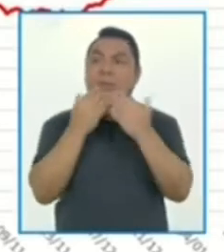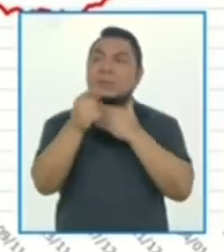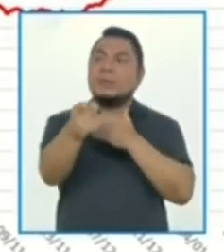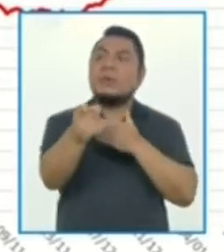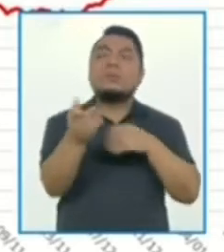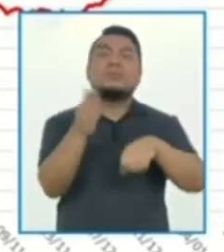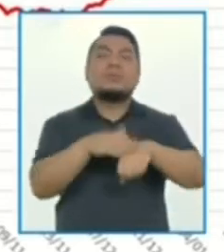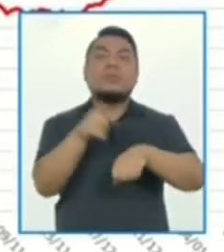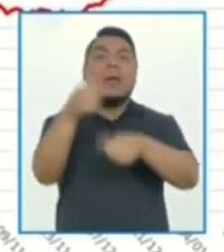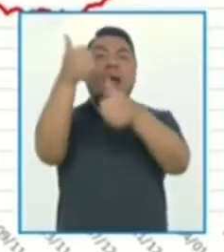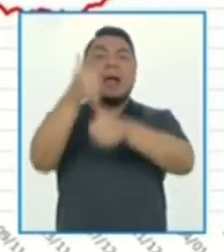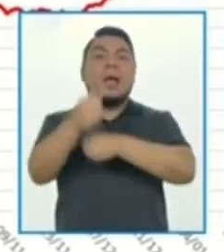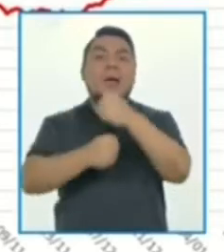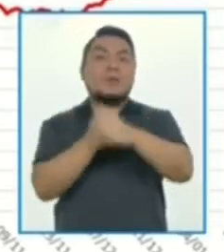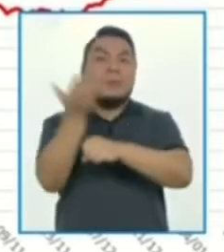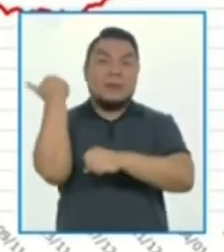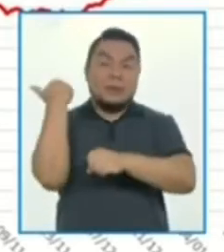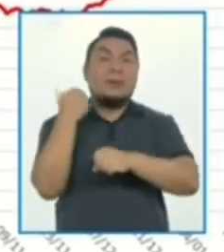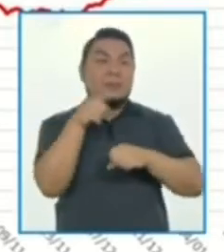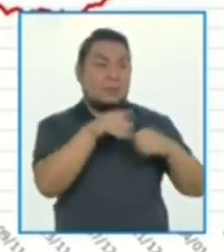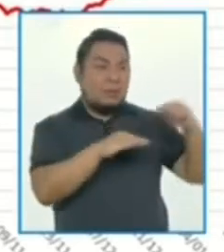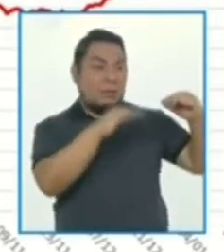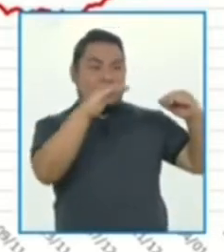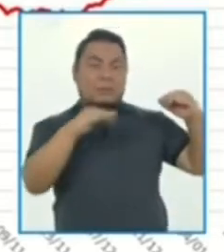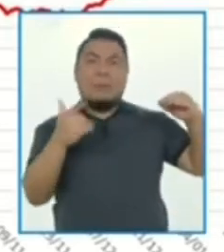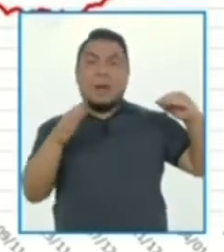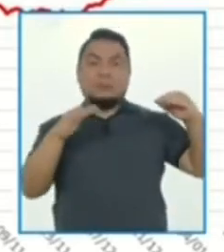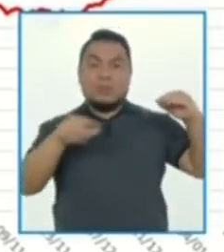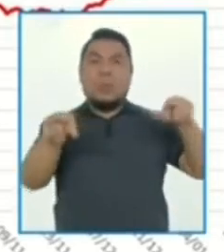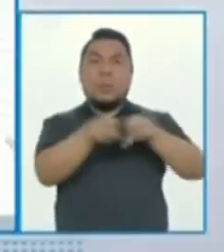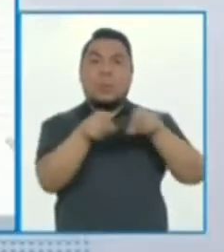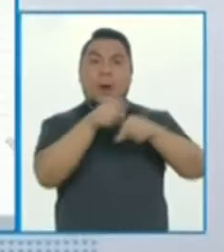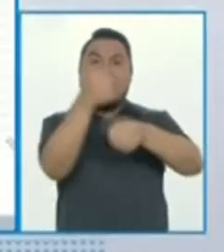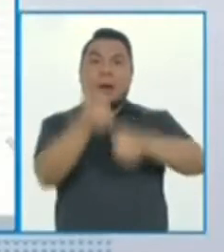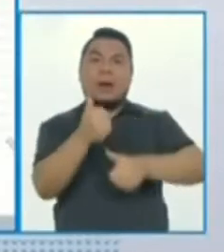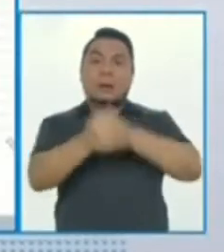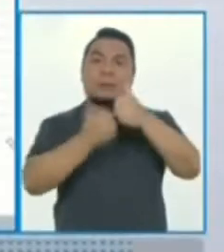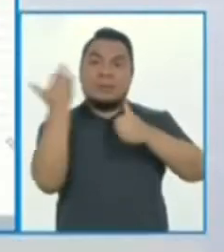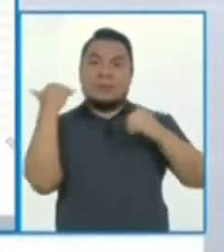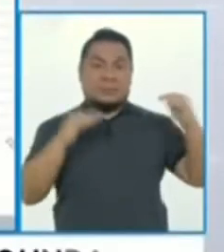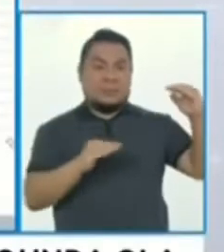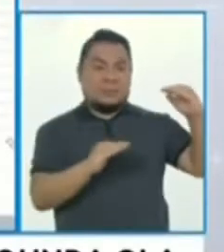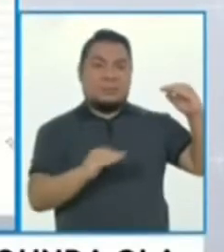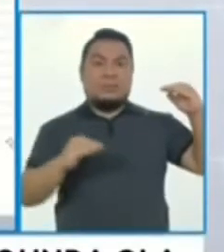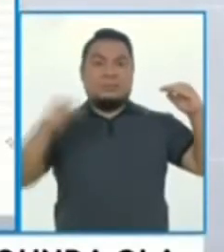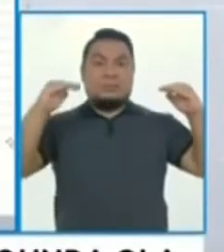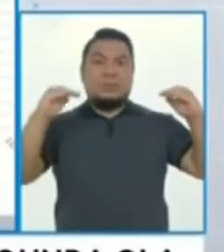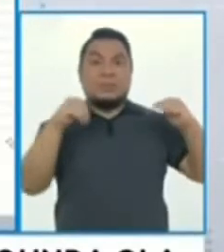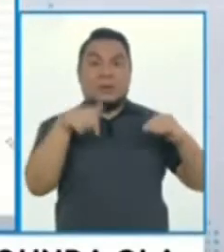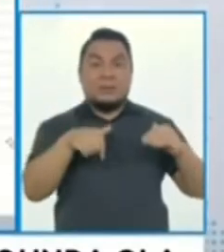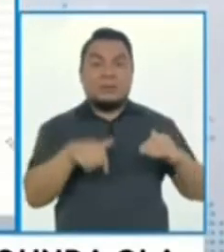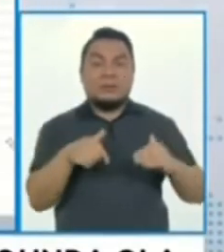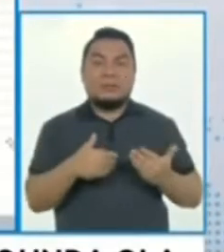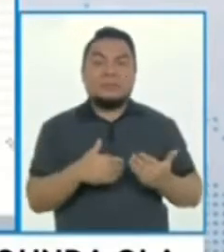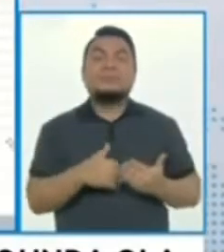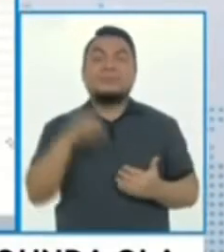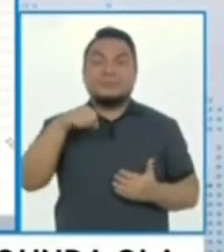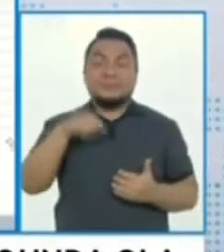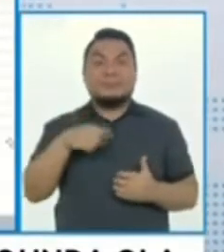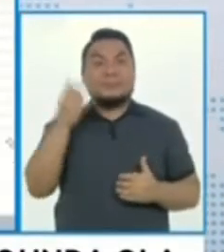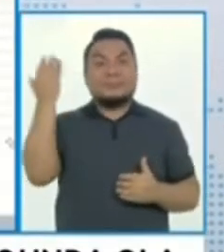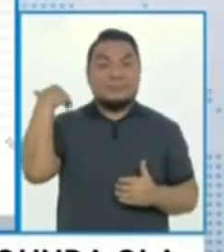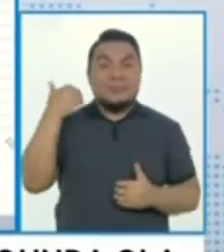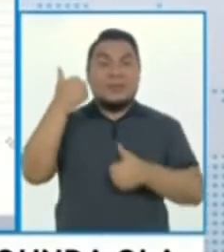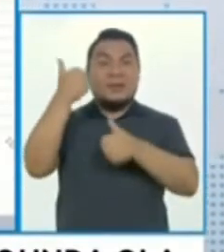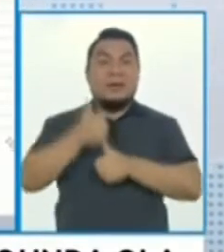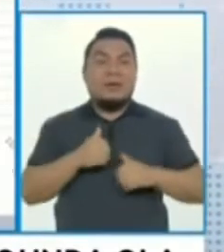en relación a agosto del año pasado. Estamos por encima de esa cifra, ¿no? Sí, el pico de agosto del año pasado, bueno,